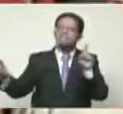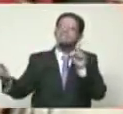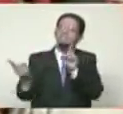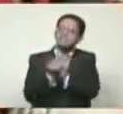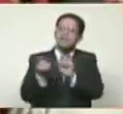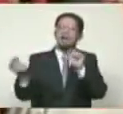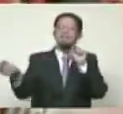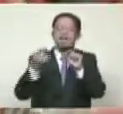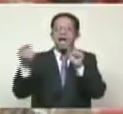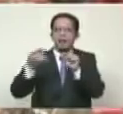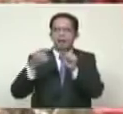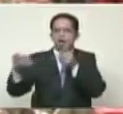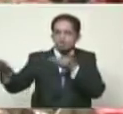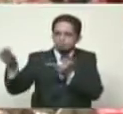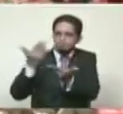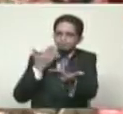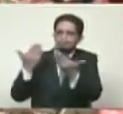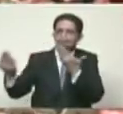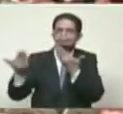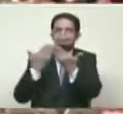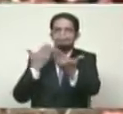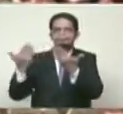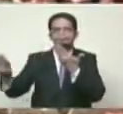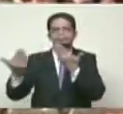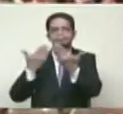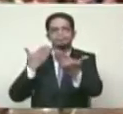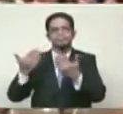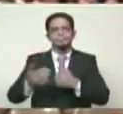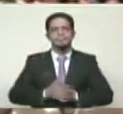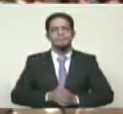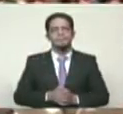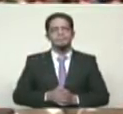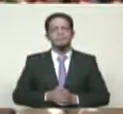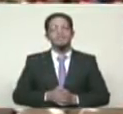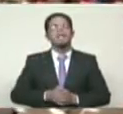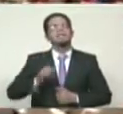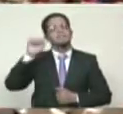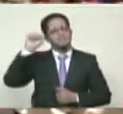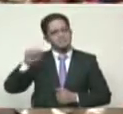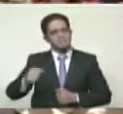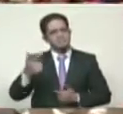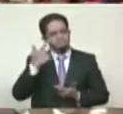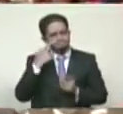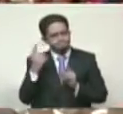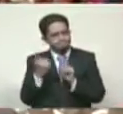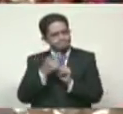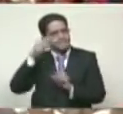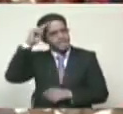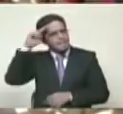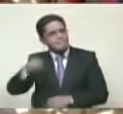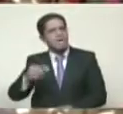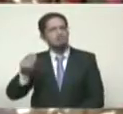convivencia. Sí al desarrollo. Sí a la vida.